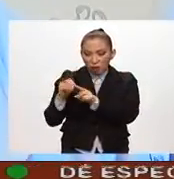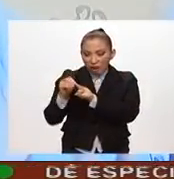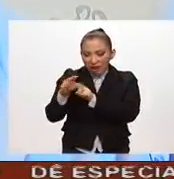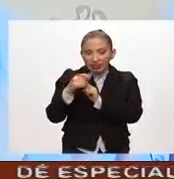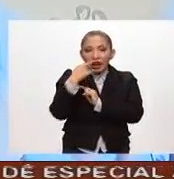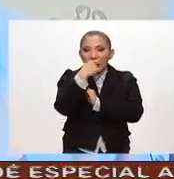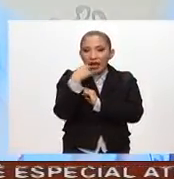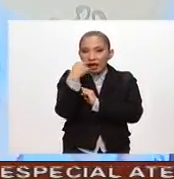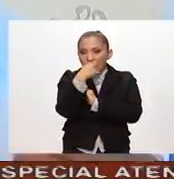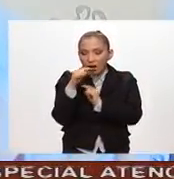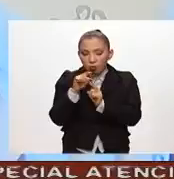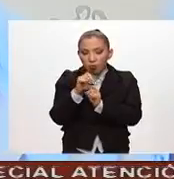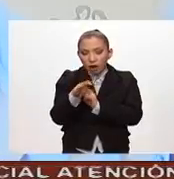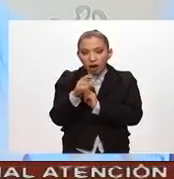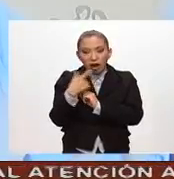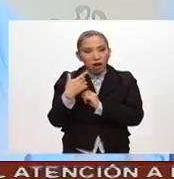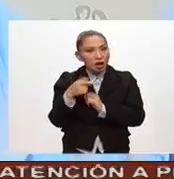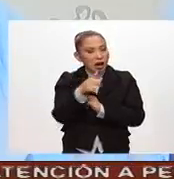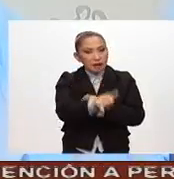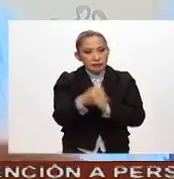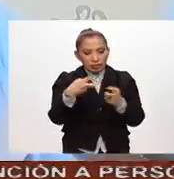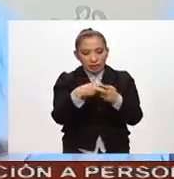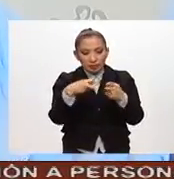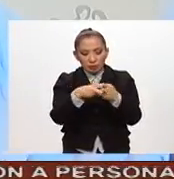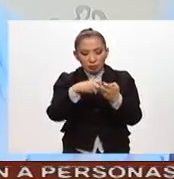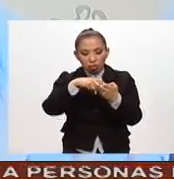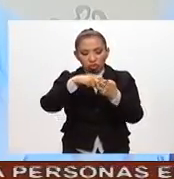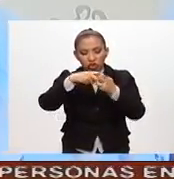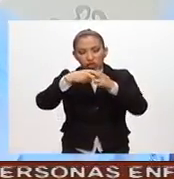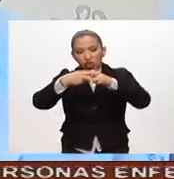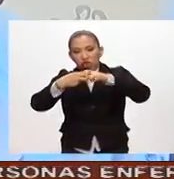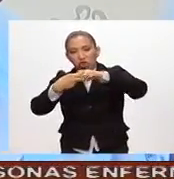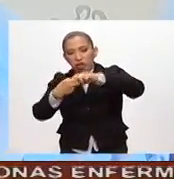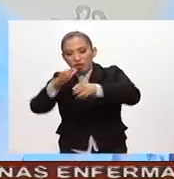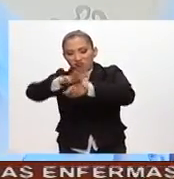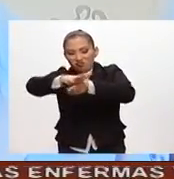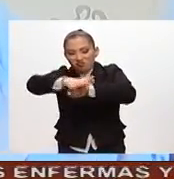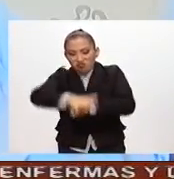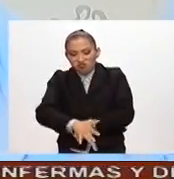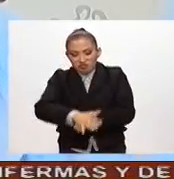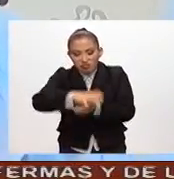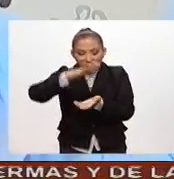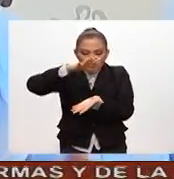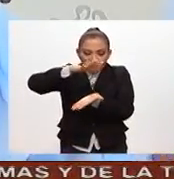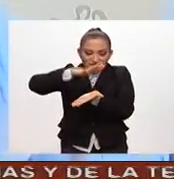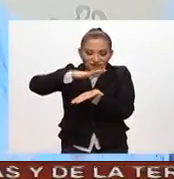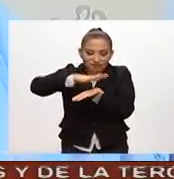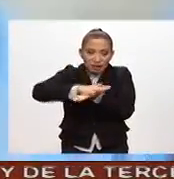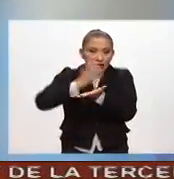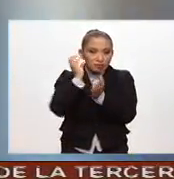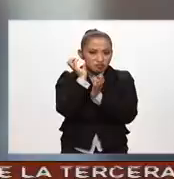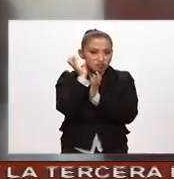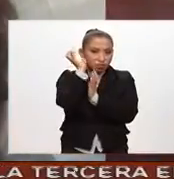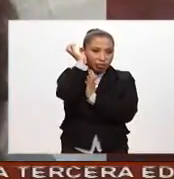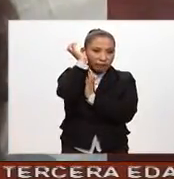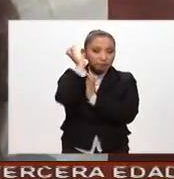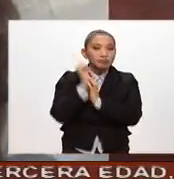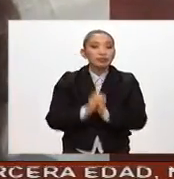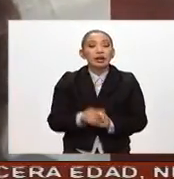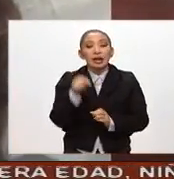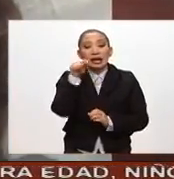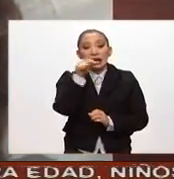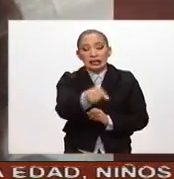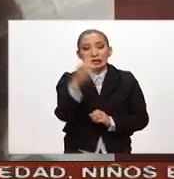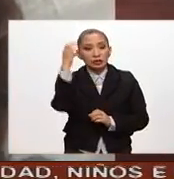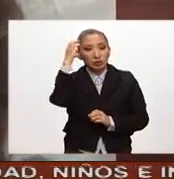la lengua, aunque no nacían de esos nervios, pero se empezó a involucrar, empezó a aplastar el tallo cerebral y empezó a empujar el cerebelo. A pesar